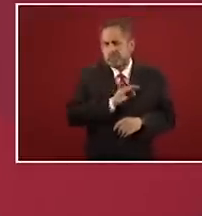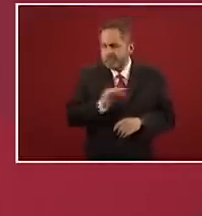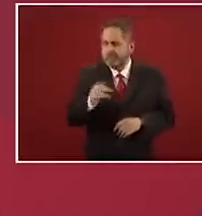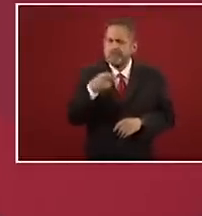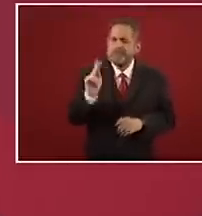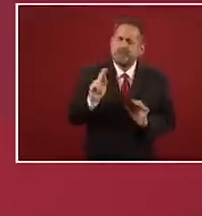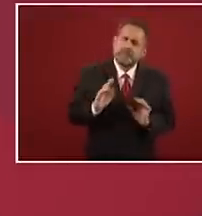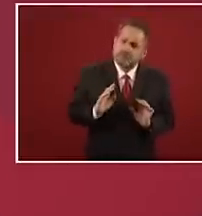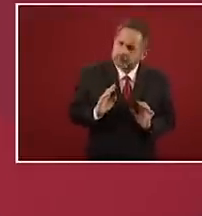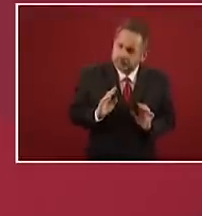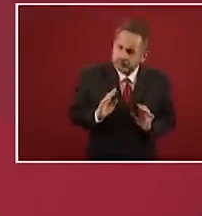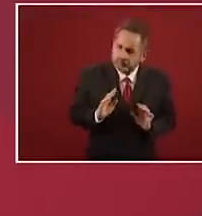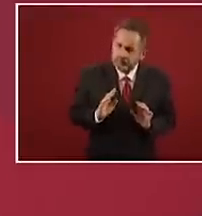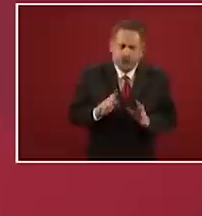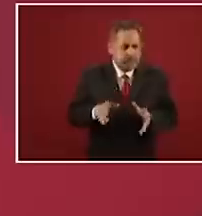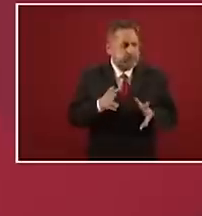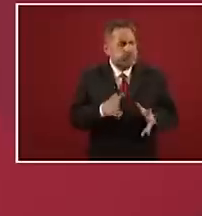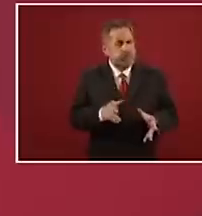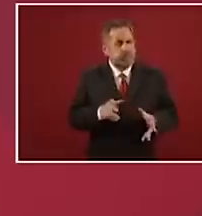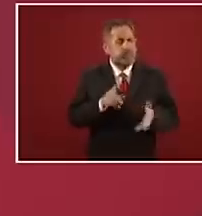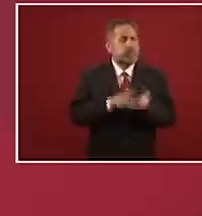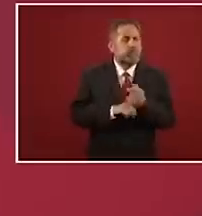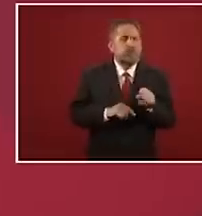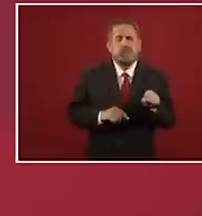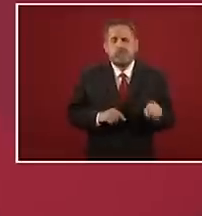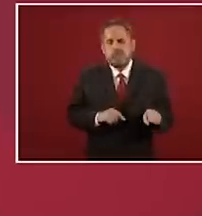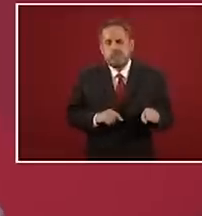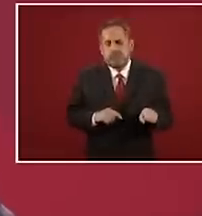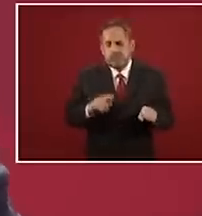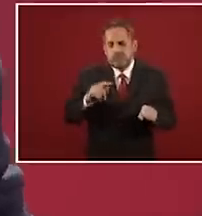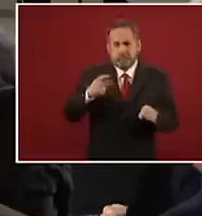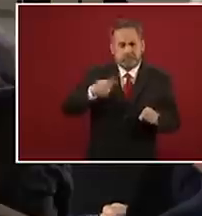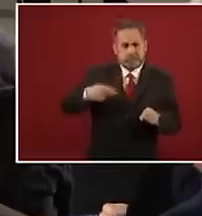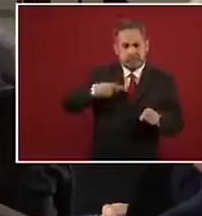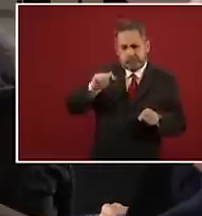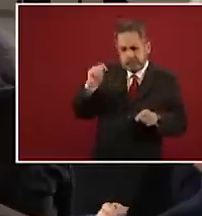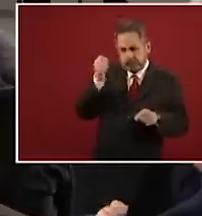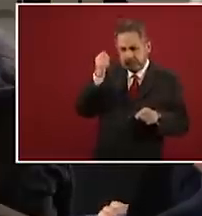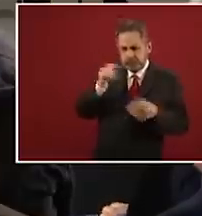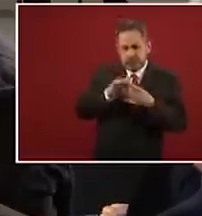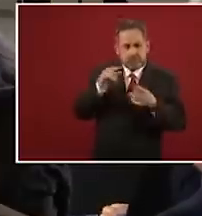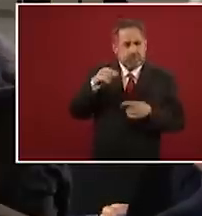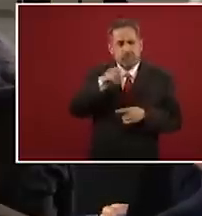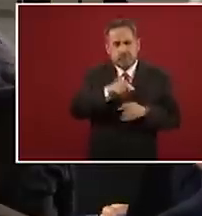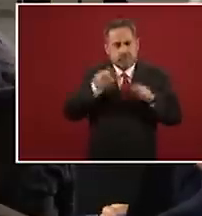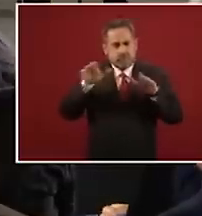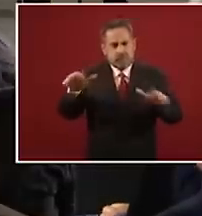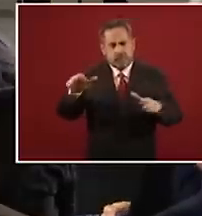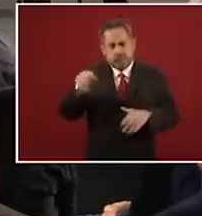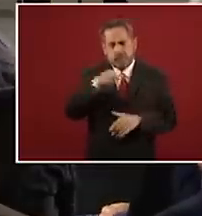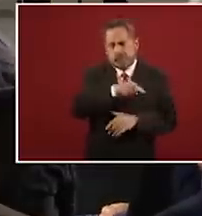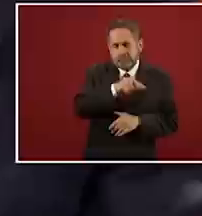pero según los técnicos de la aviación,